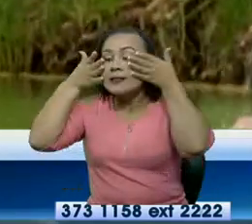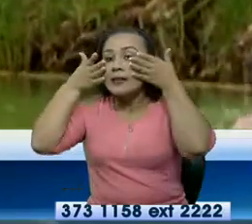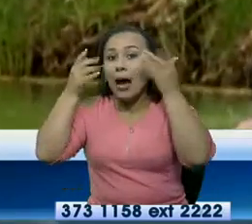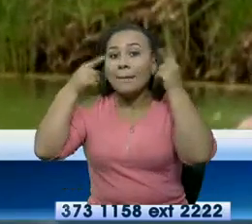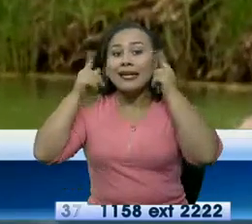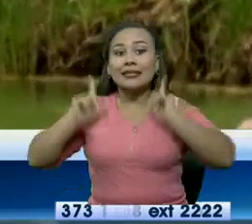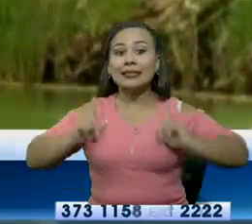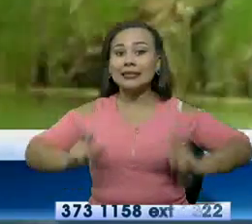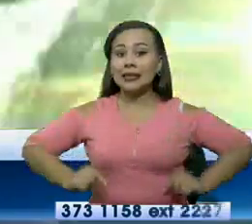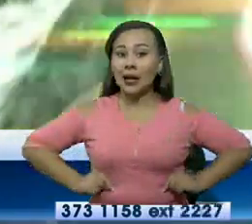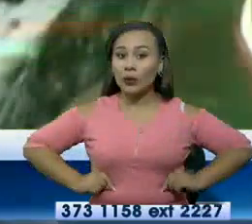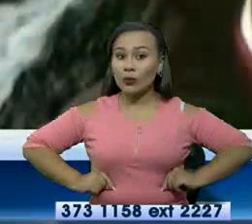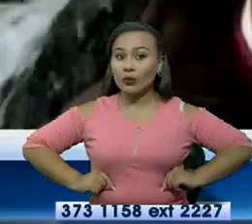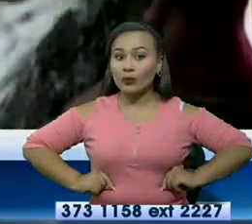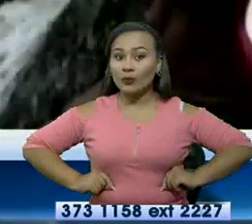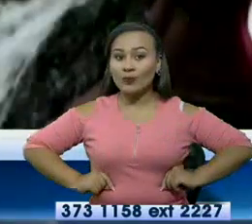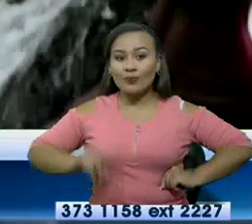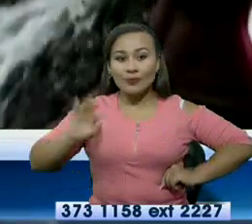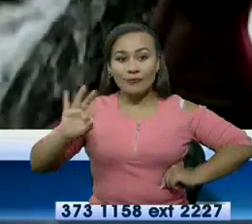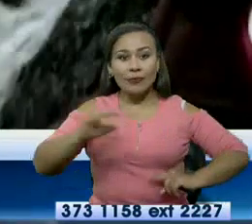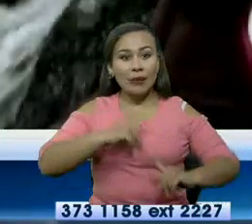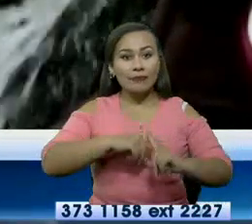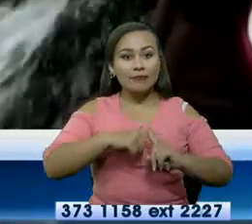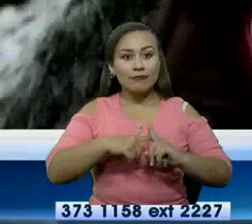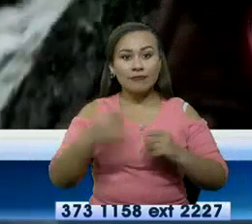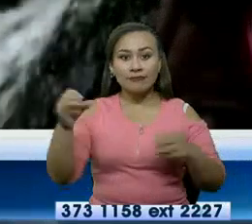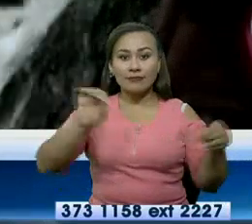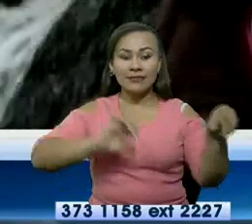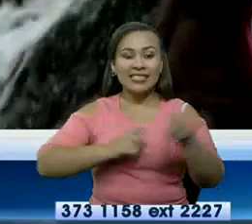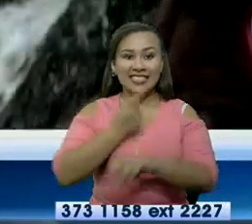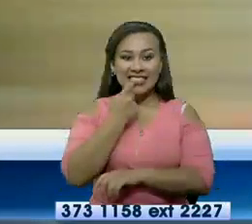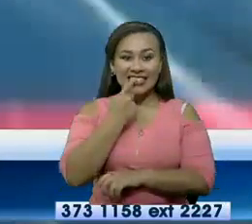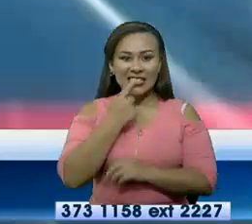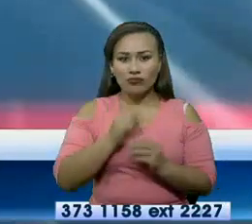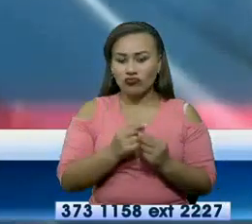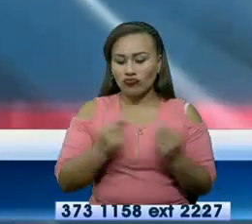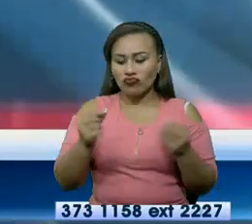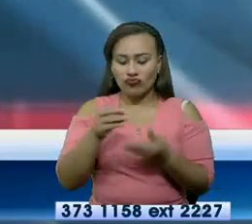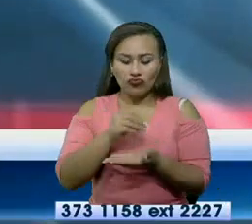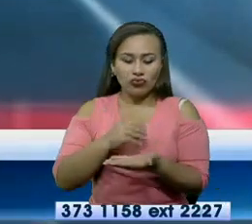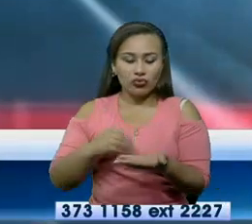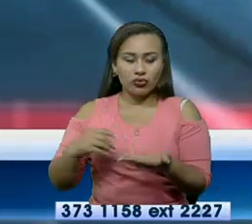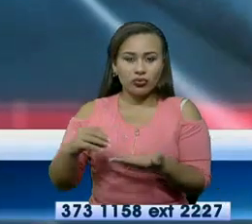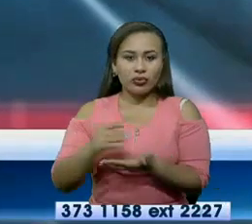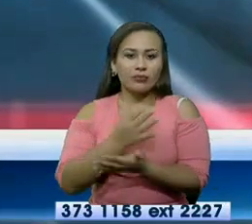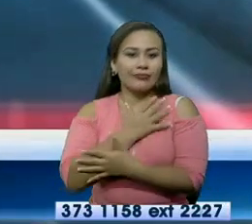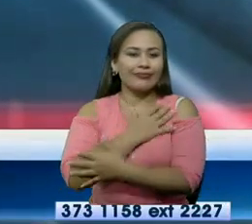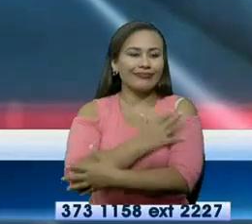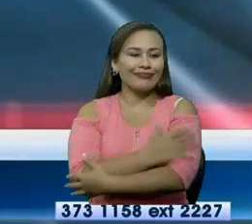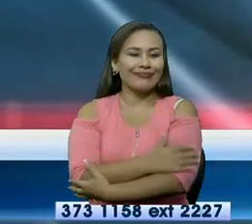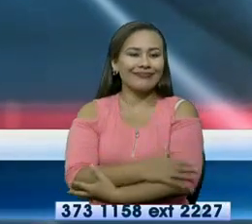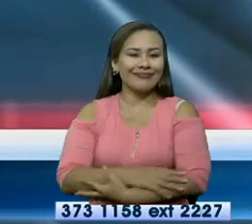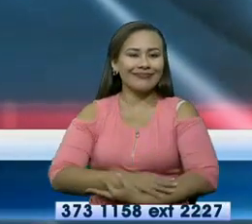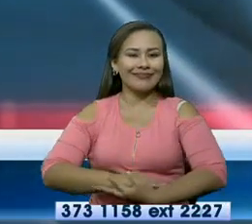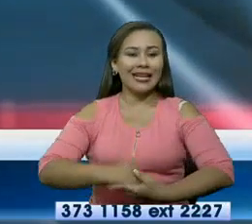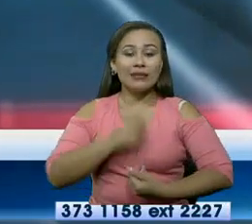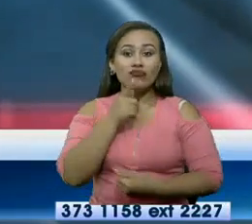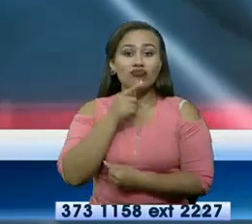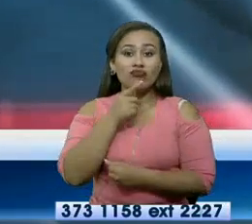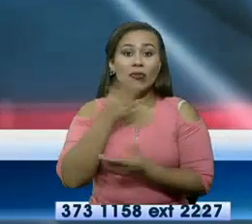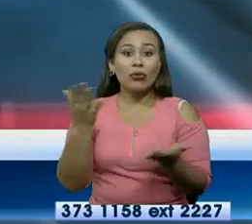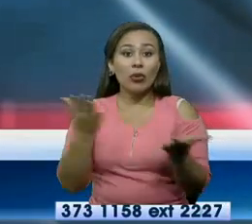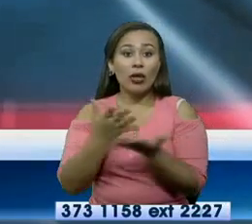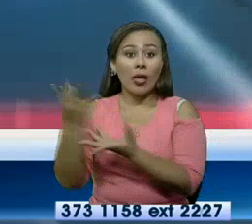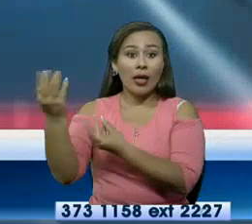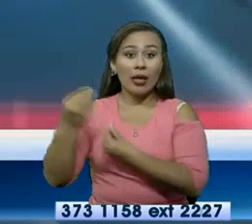cualidades medicinales. Tiene muchos minerales, tiene hierro, tiene azufre y proviene de las entrañas